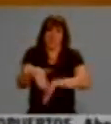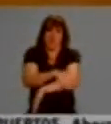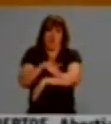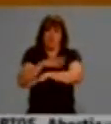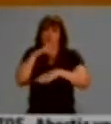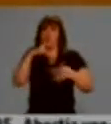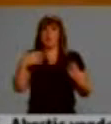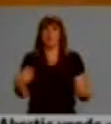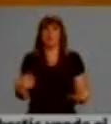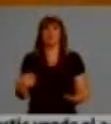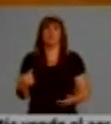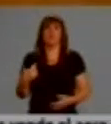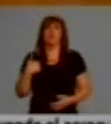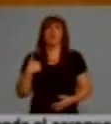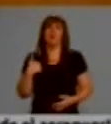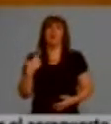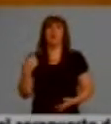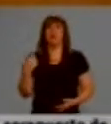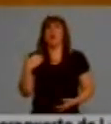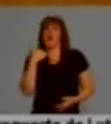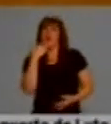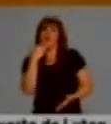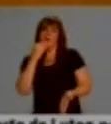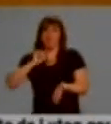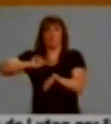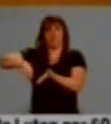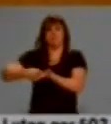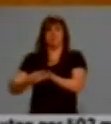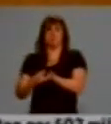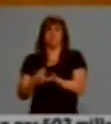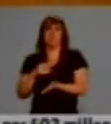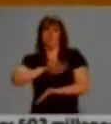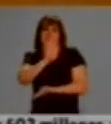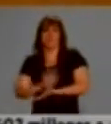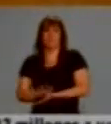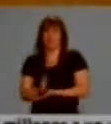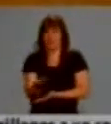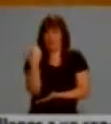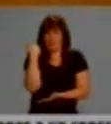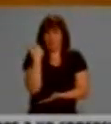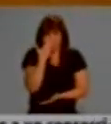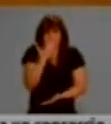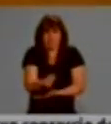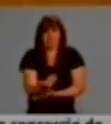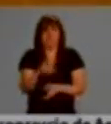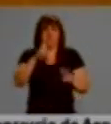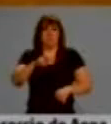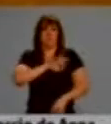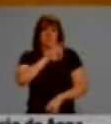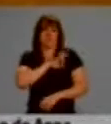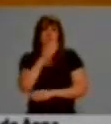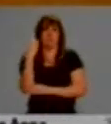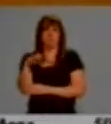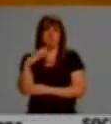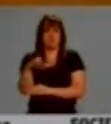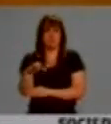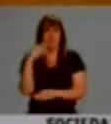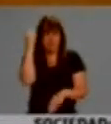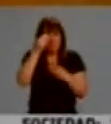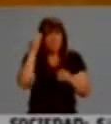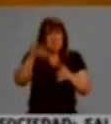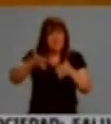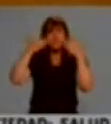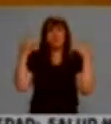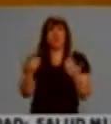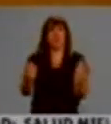gobierno, simule contratos como reconoció abiertamente la señora de Cospedal? ¿Piensa depurar